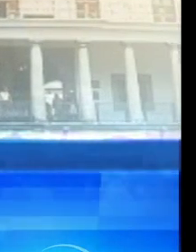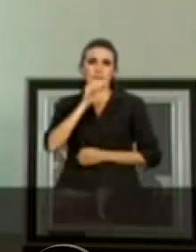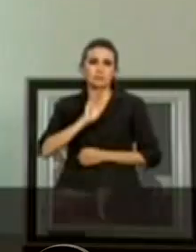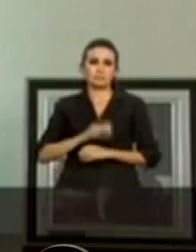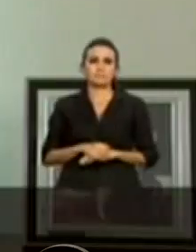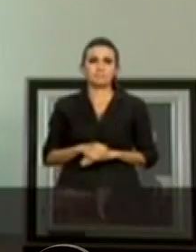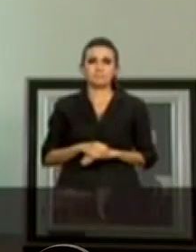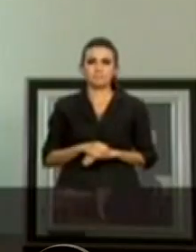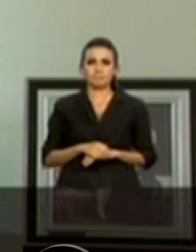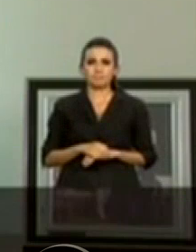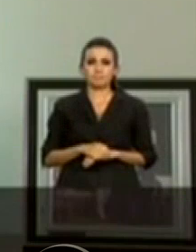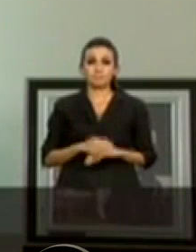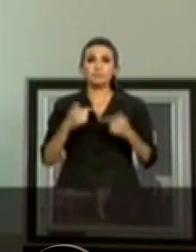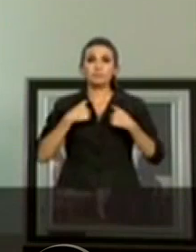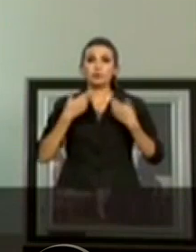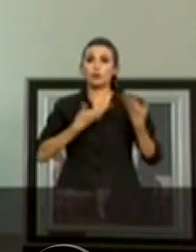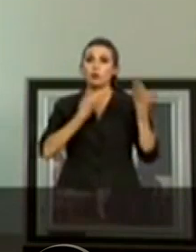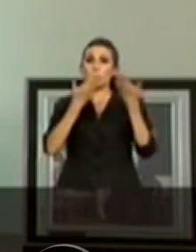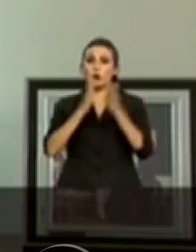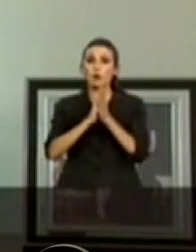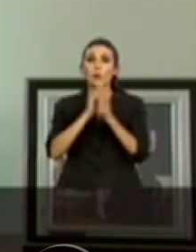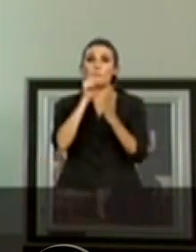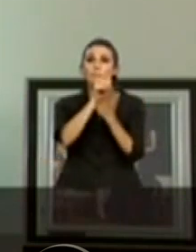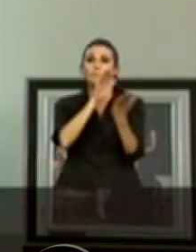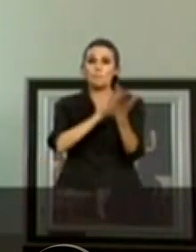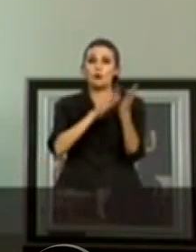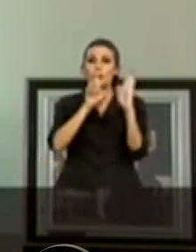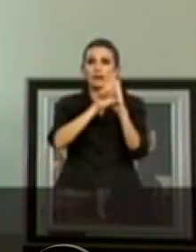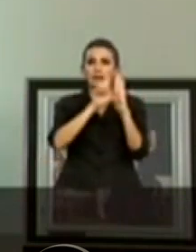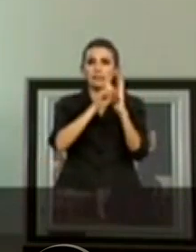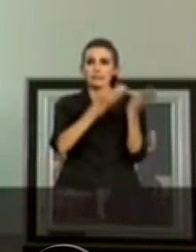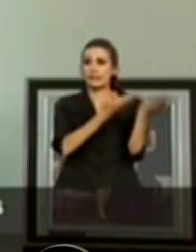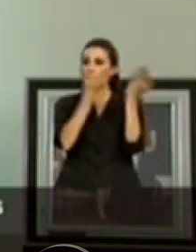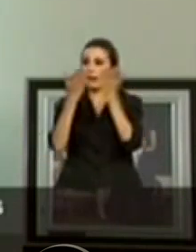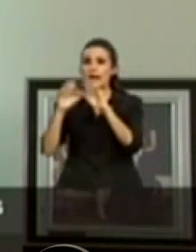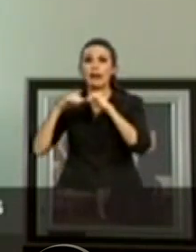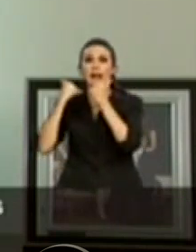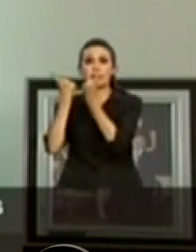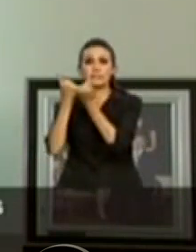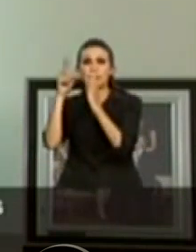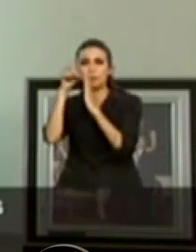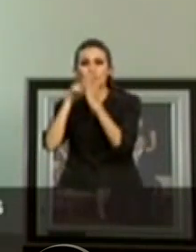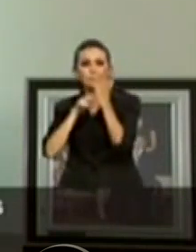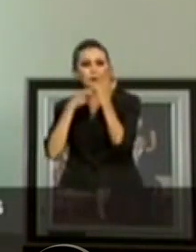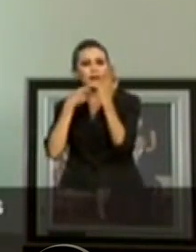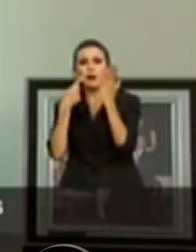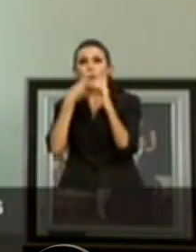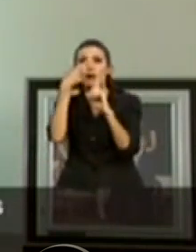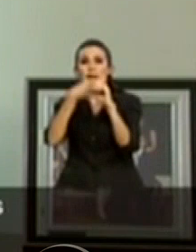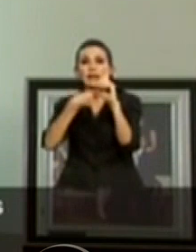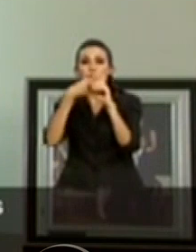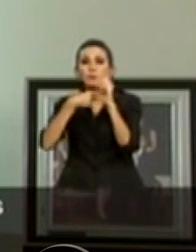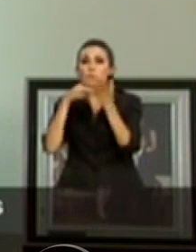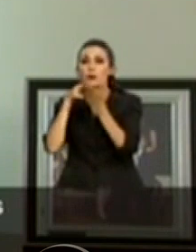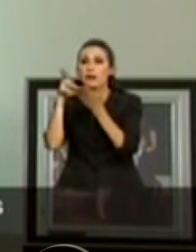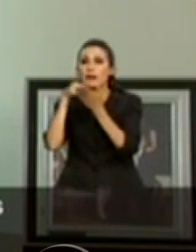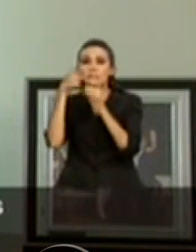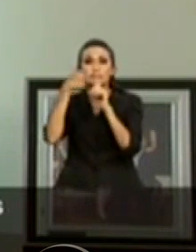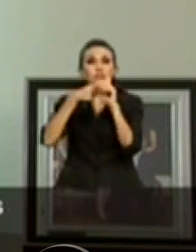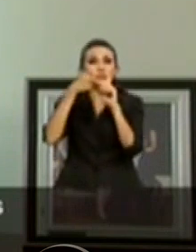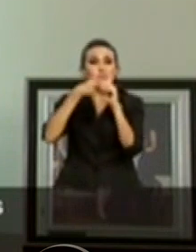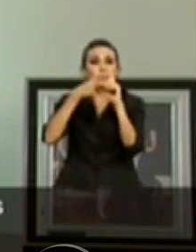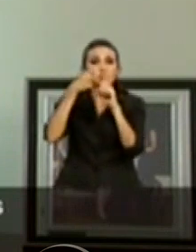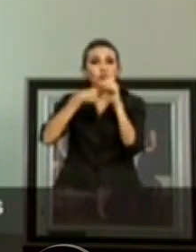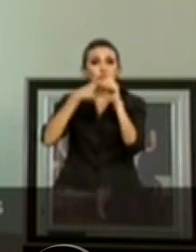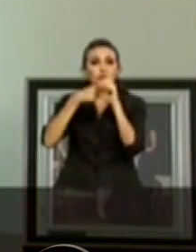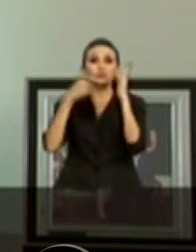Voy a enviar a la Asamblea un proyecto de ley que elimine el anticipo del impuesto a la renta a las empresas cuyas ventas anuales no alcancen los